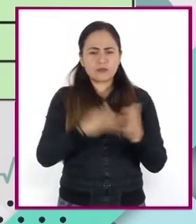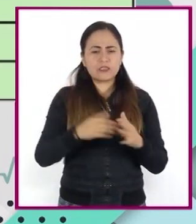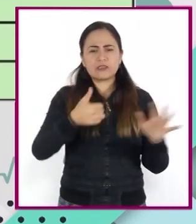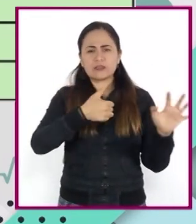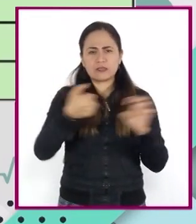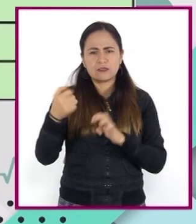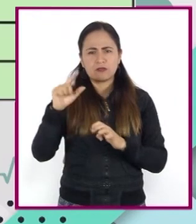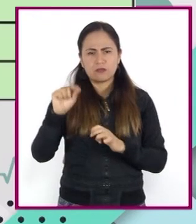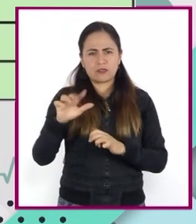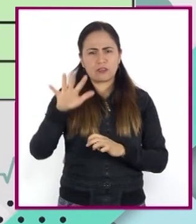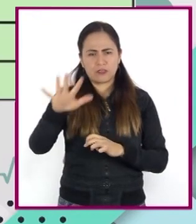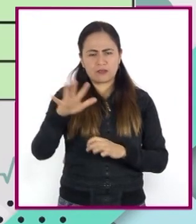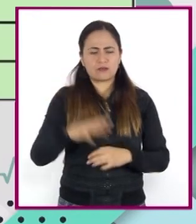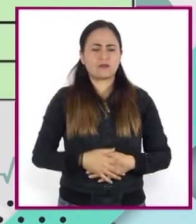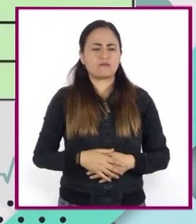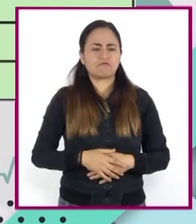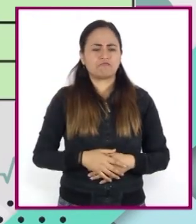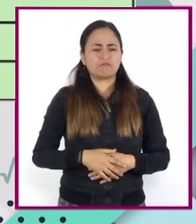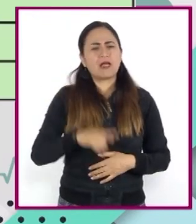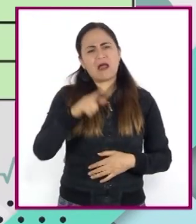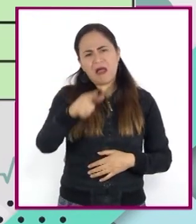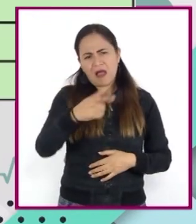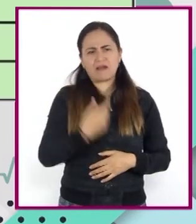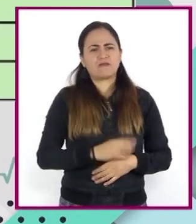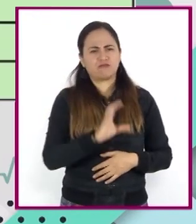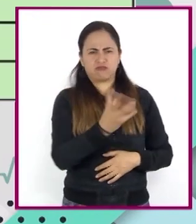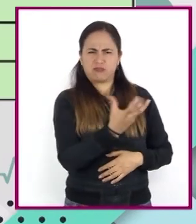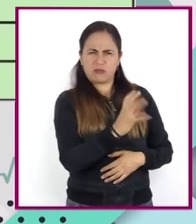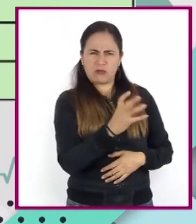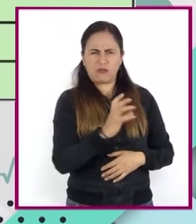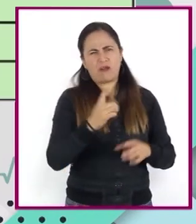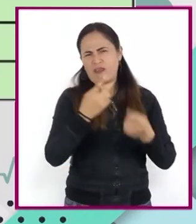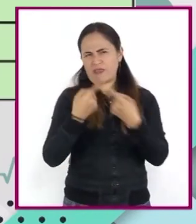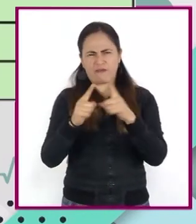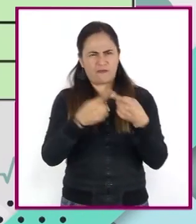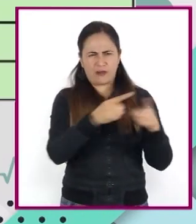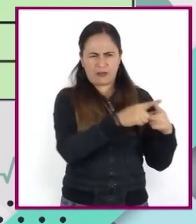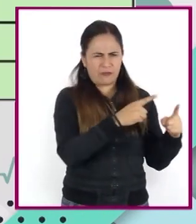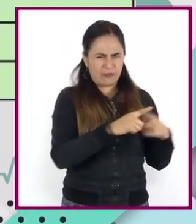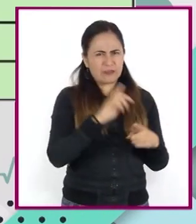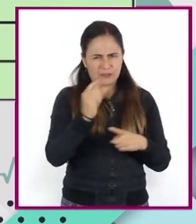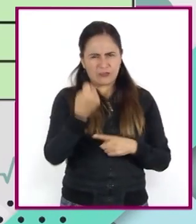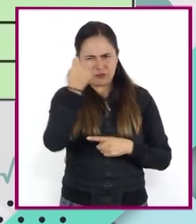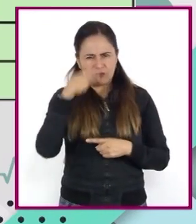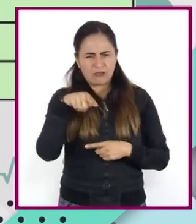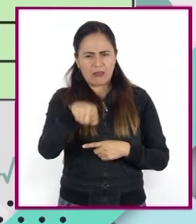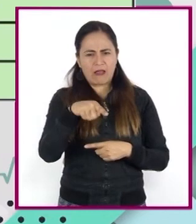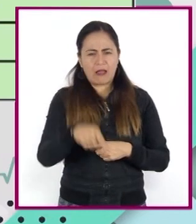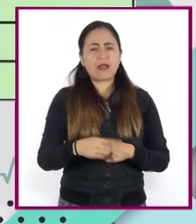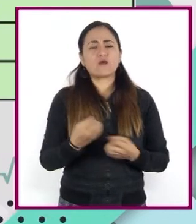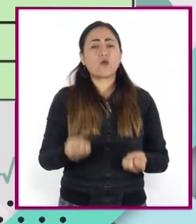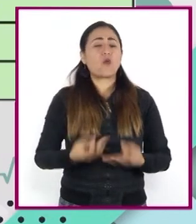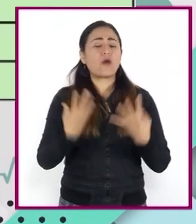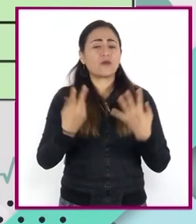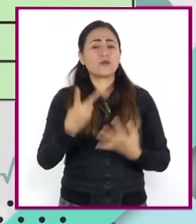3675. En el caso de aparatos electrónicos y tecnología, la respuesta tuvo una frecuencia absoluta de